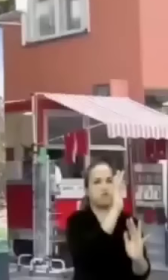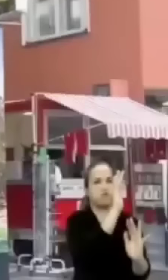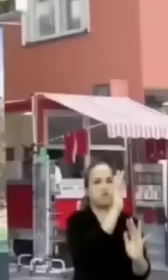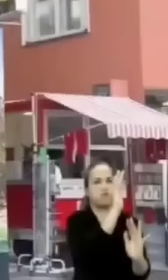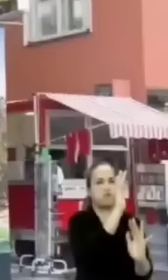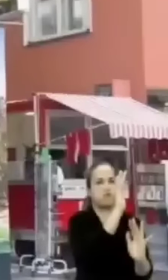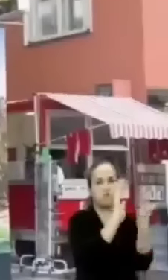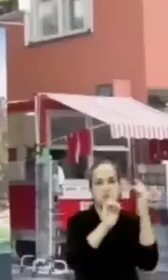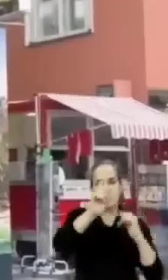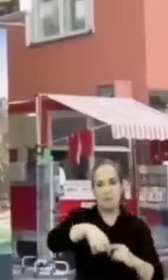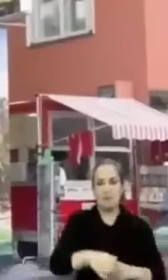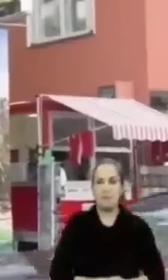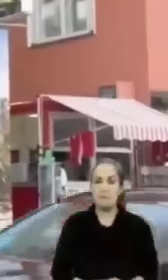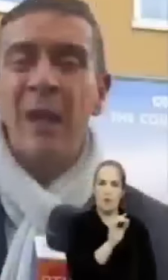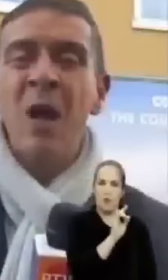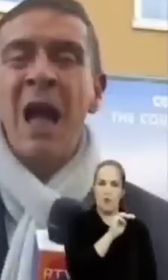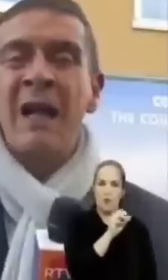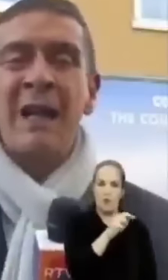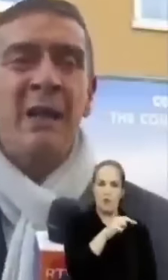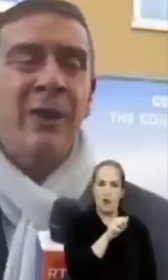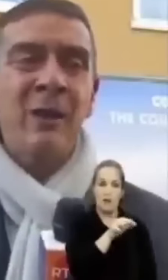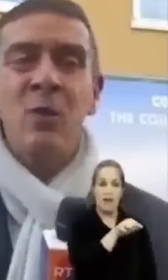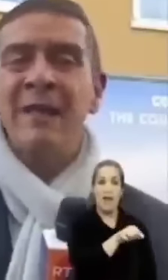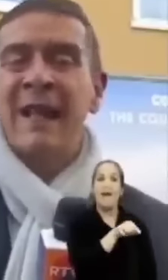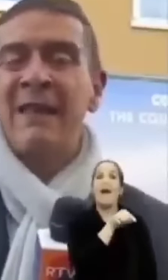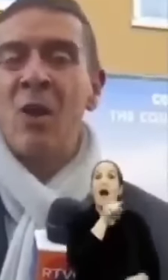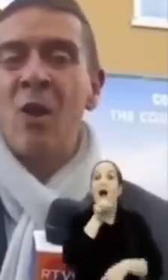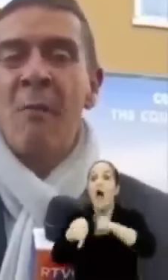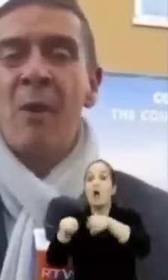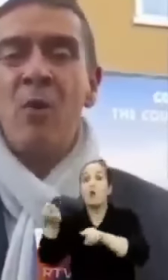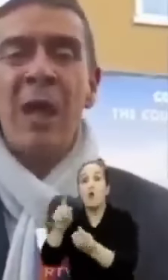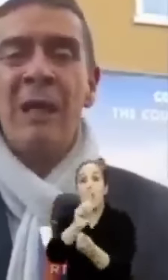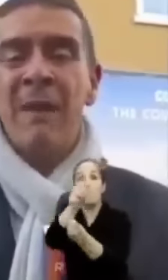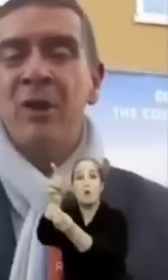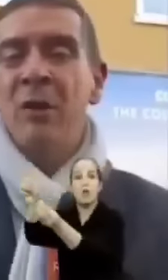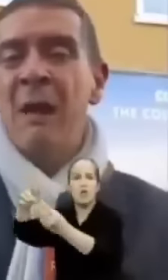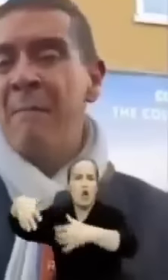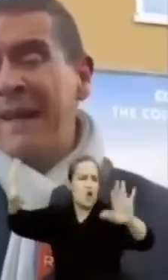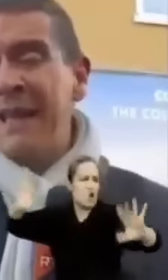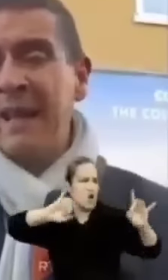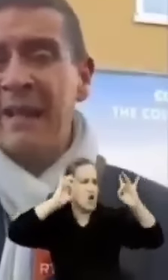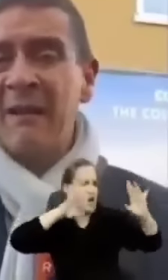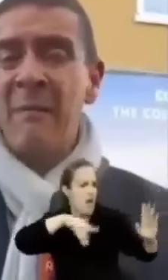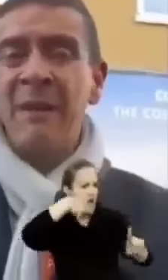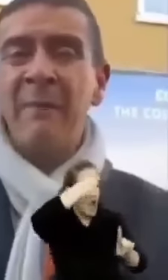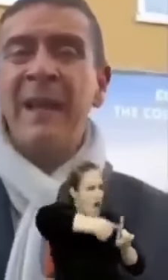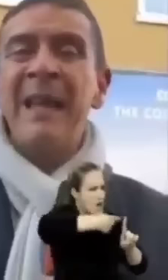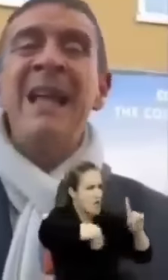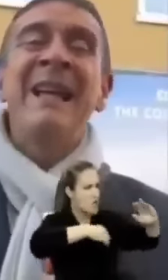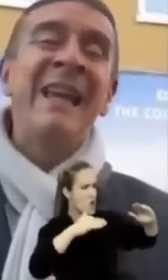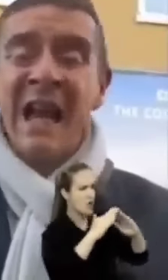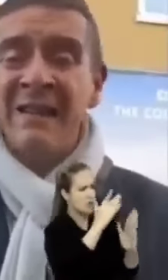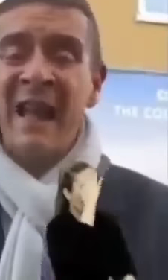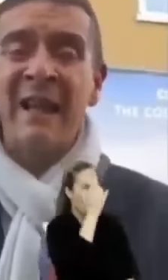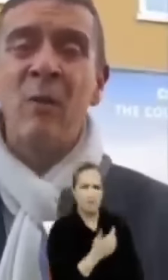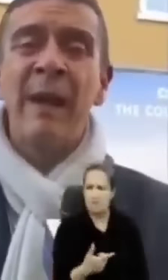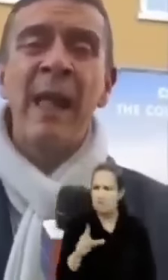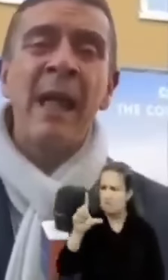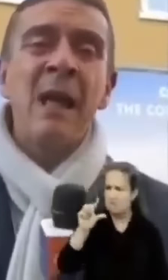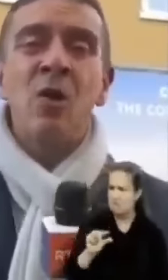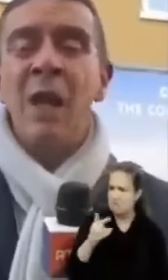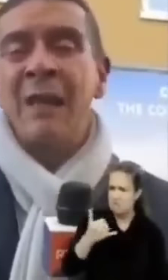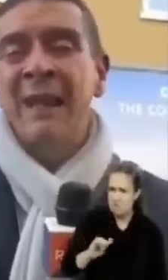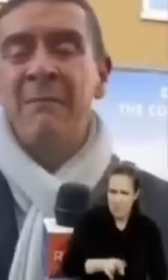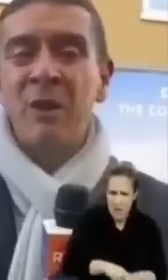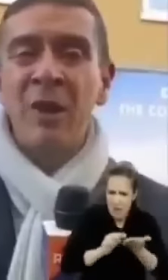intervención de Gustavo Petro allá, ¿no? También desde la Casa de Colombia en Davos, Suiza, el Ministerio de Comercio pues pidió hablarle